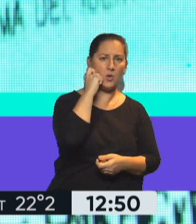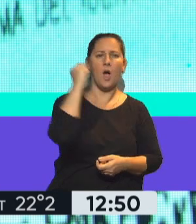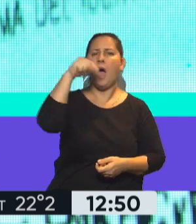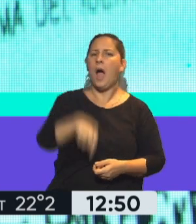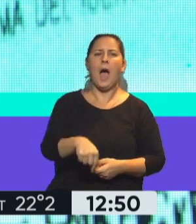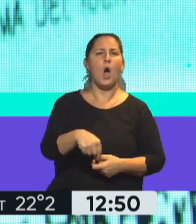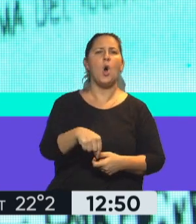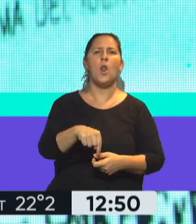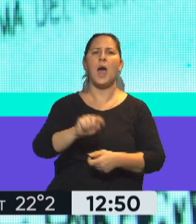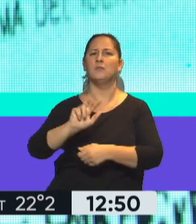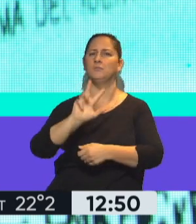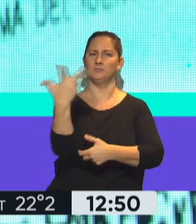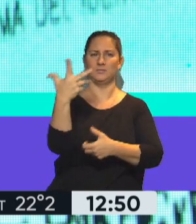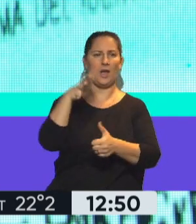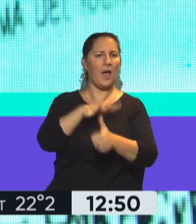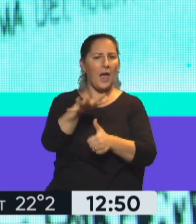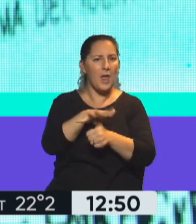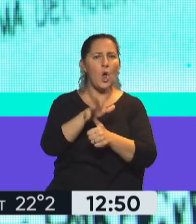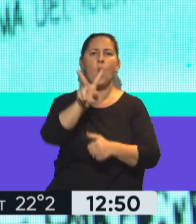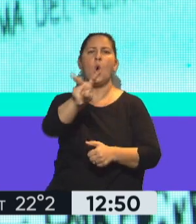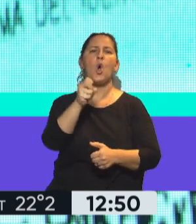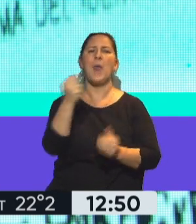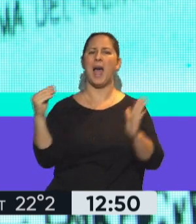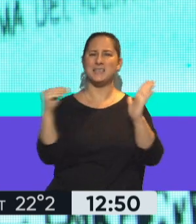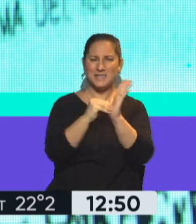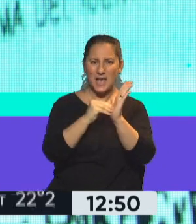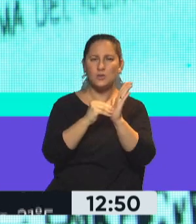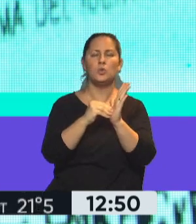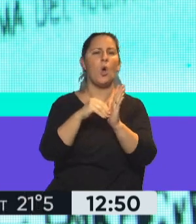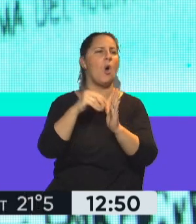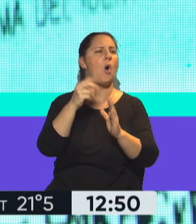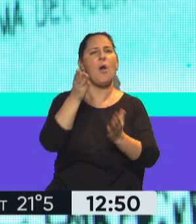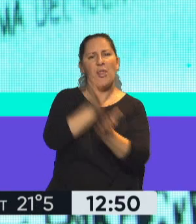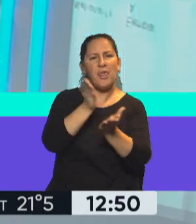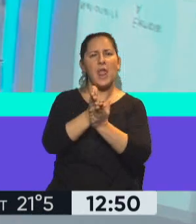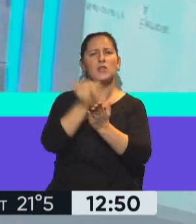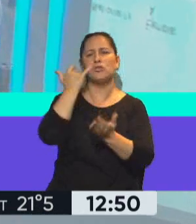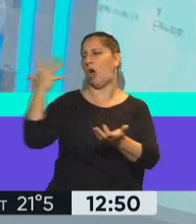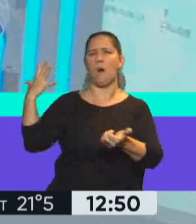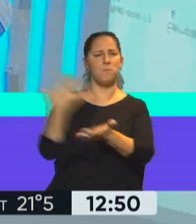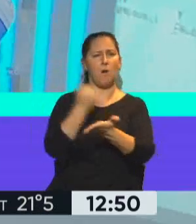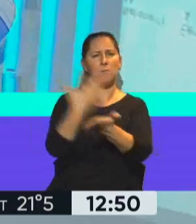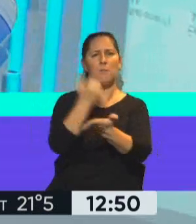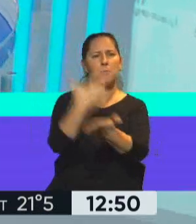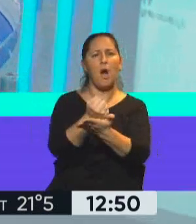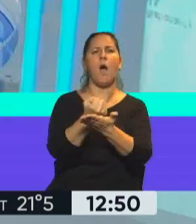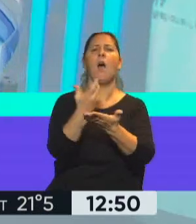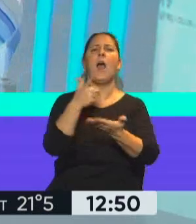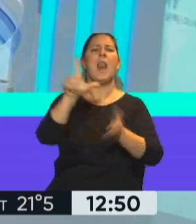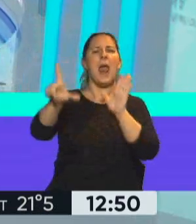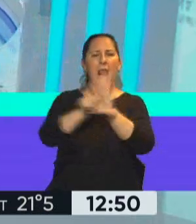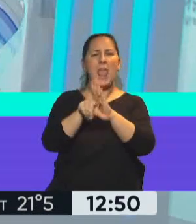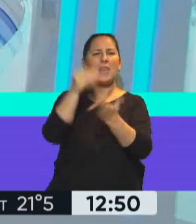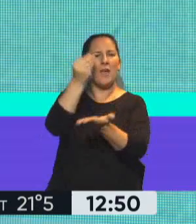este tercer género? ¿Qué va a pasar con el cobro de las asignaciones? ¿Qué va a pasar con los derechos conquistados? Por ejemplo, con los cupos laborales. Bueno,